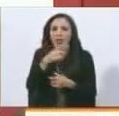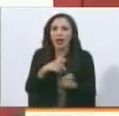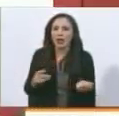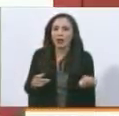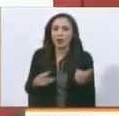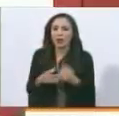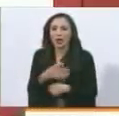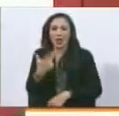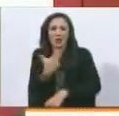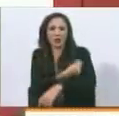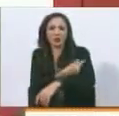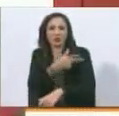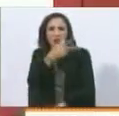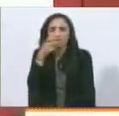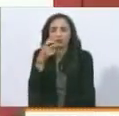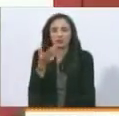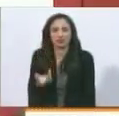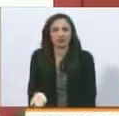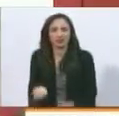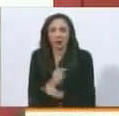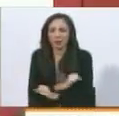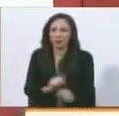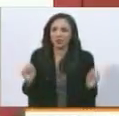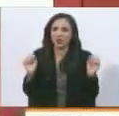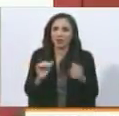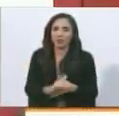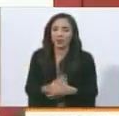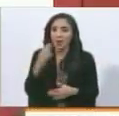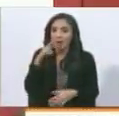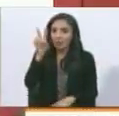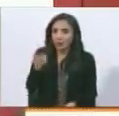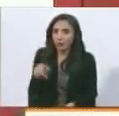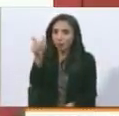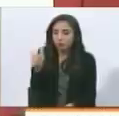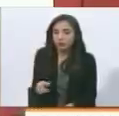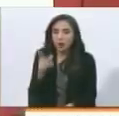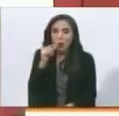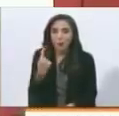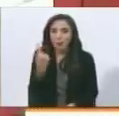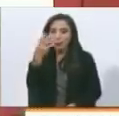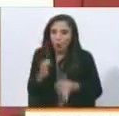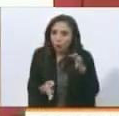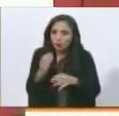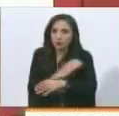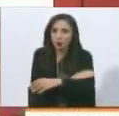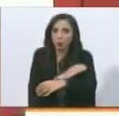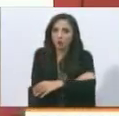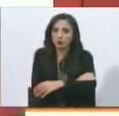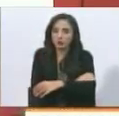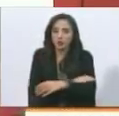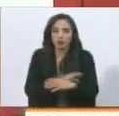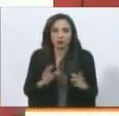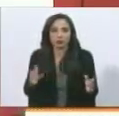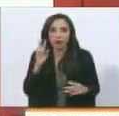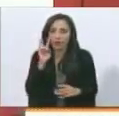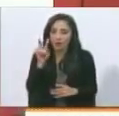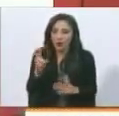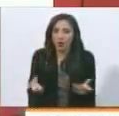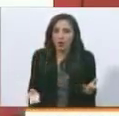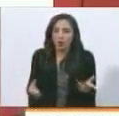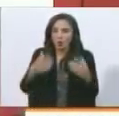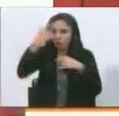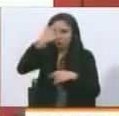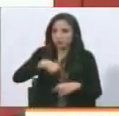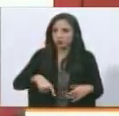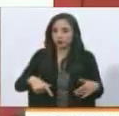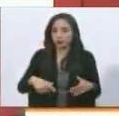por qué no se preocuparon con los actos de violencia ese muchacho que sí parecía que estaba drogado en esos momentos? No se dieron cuenta que las cosas locas,